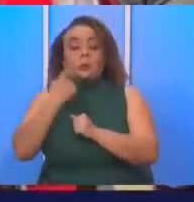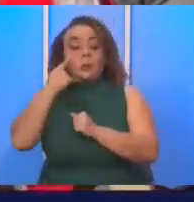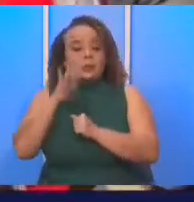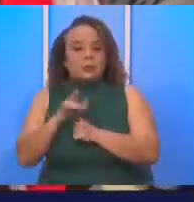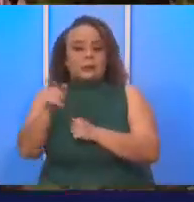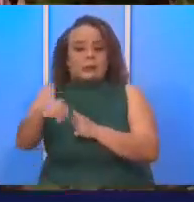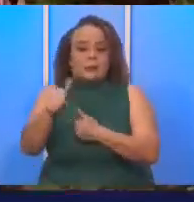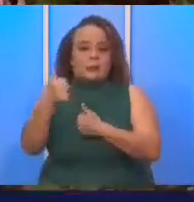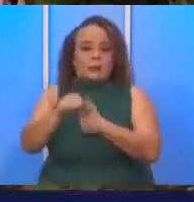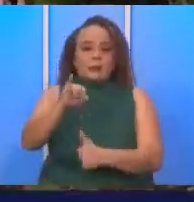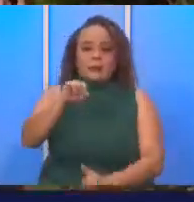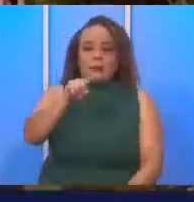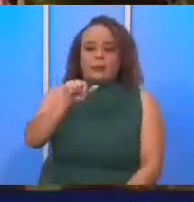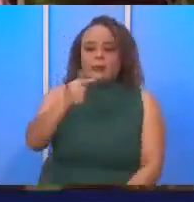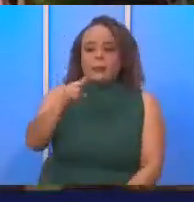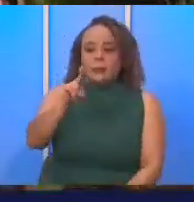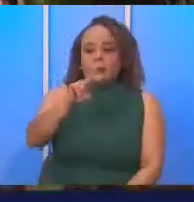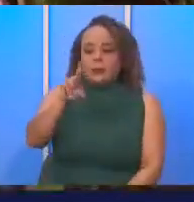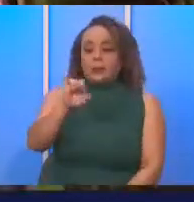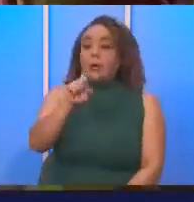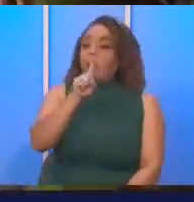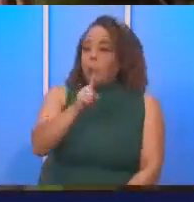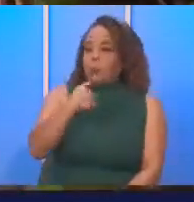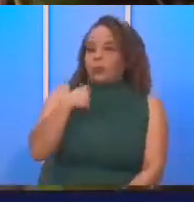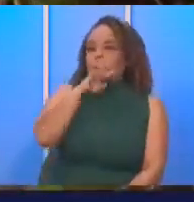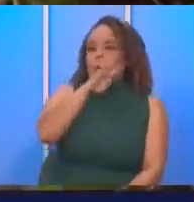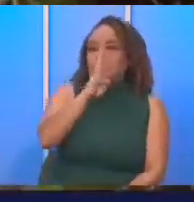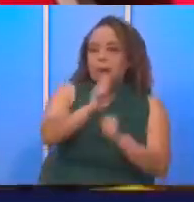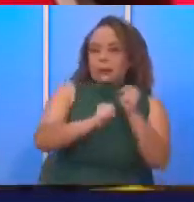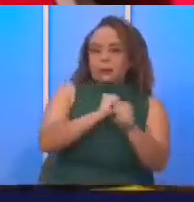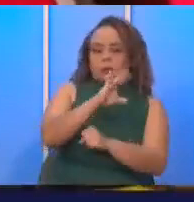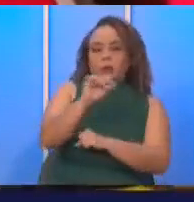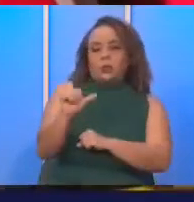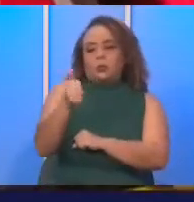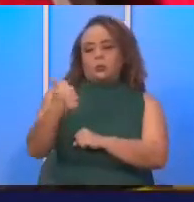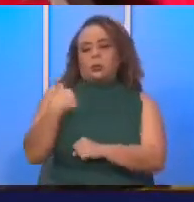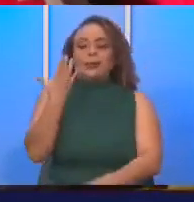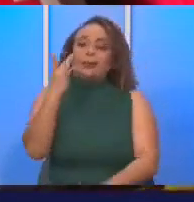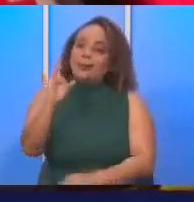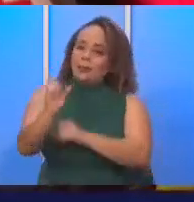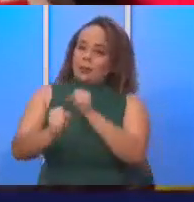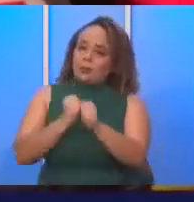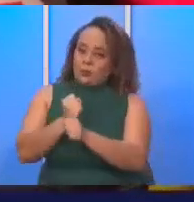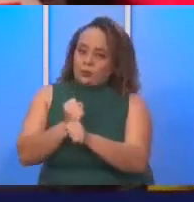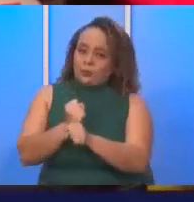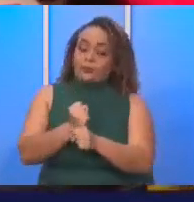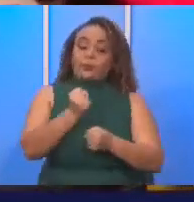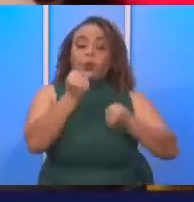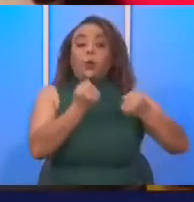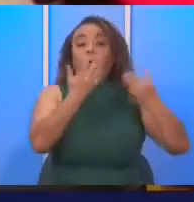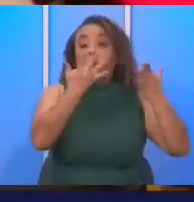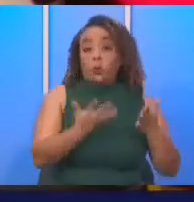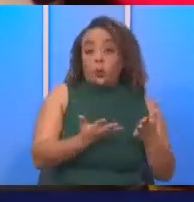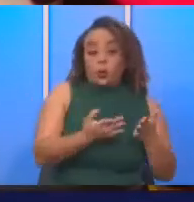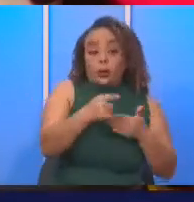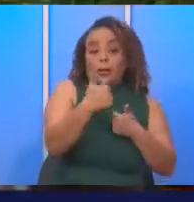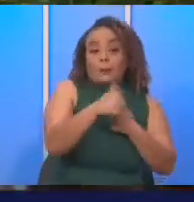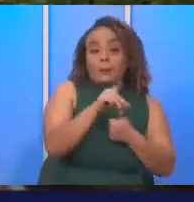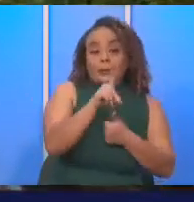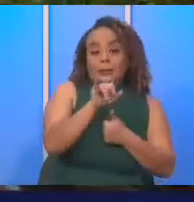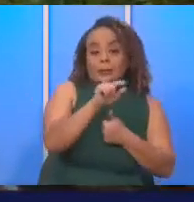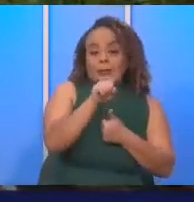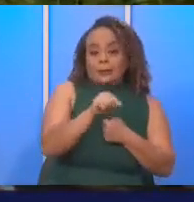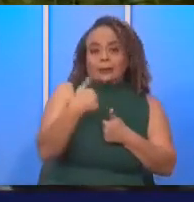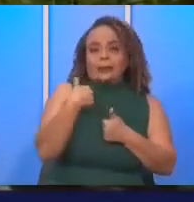los que se apellidan Izaguirre. Uno de ellos tiene 46 años y el otro tiene 18 años. El conductor es de apellido